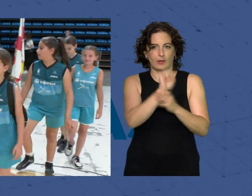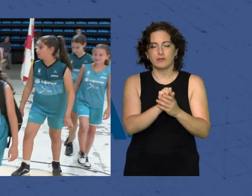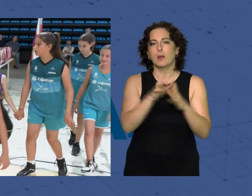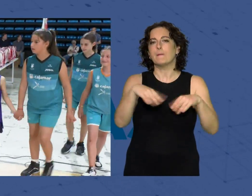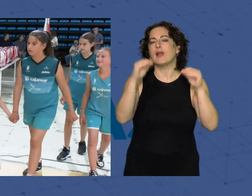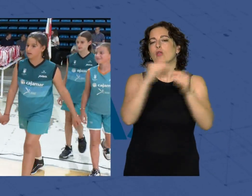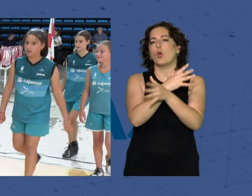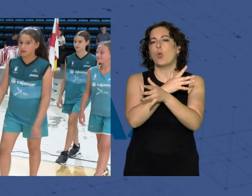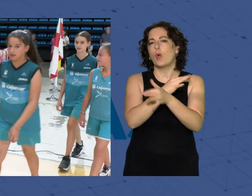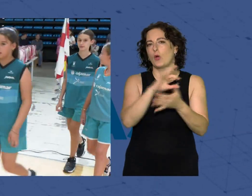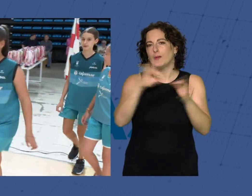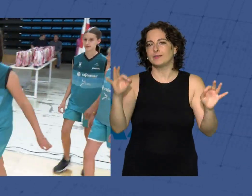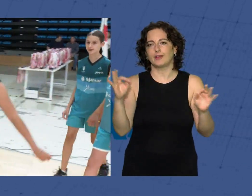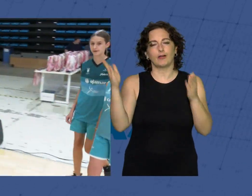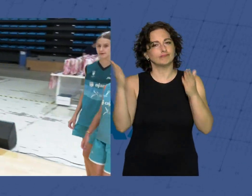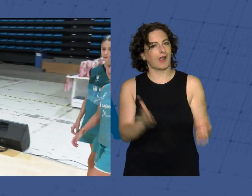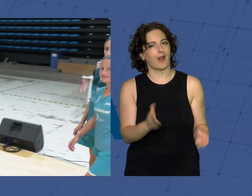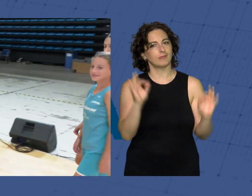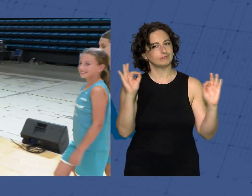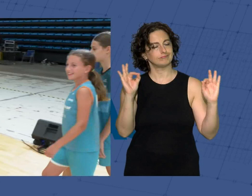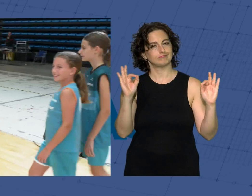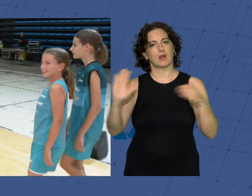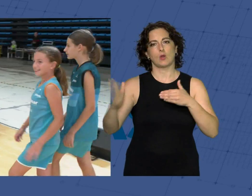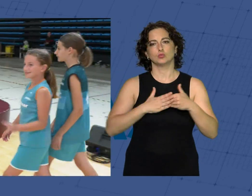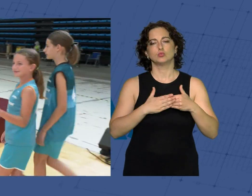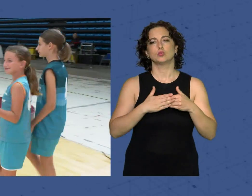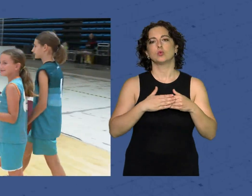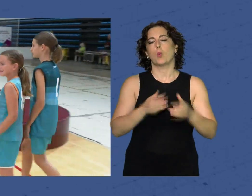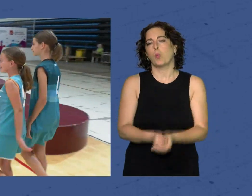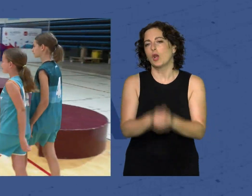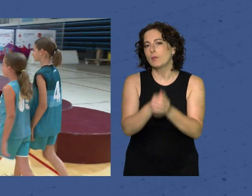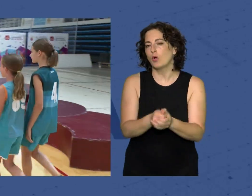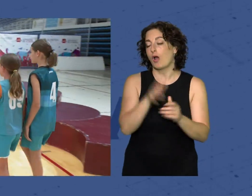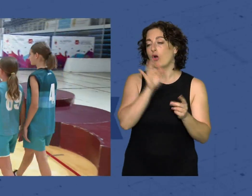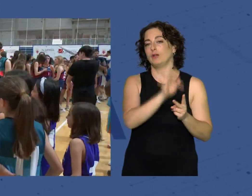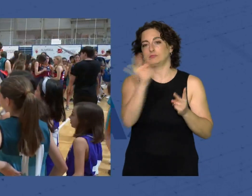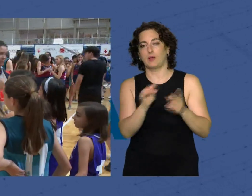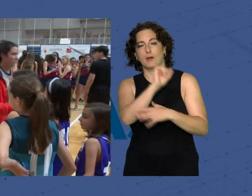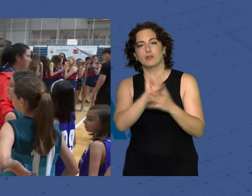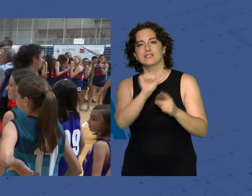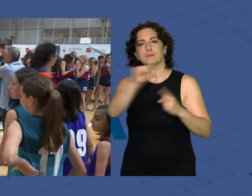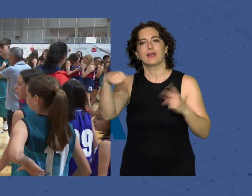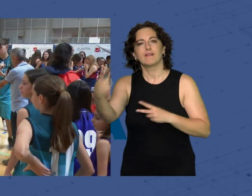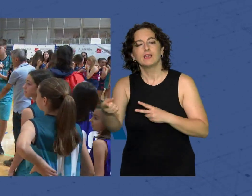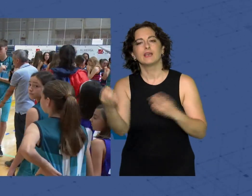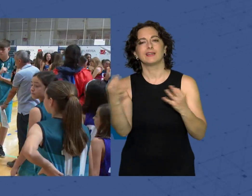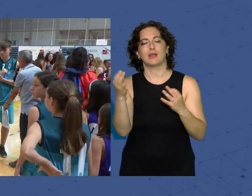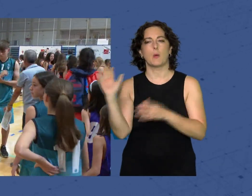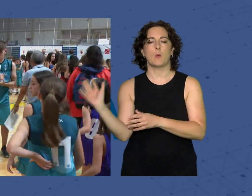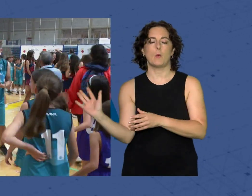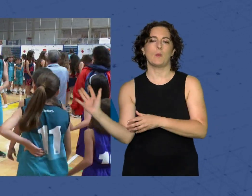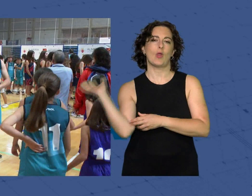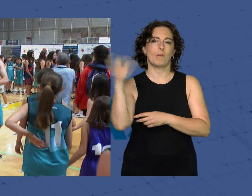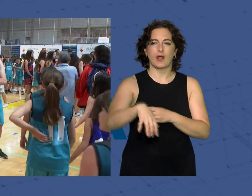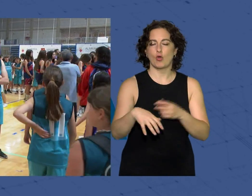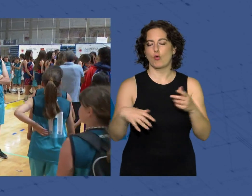Juegos del Mediterráneo se viste de gala para estas clausuras con el voleibol ahora y con el baloncesto la semana que viene lo haremos con el balonmano y con el futbol sala